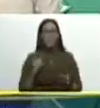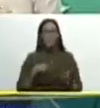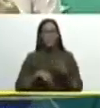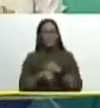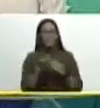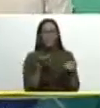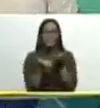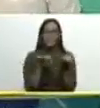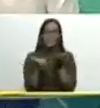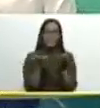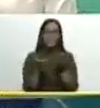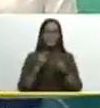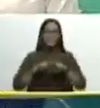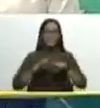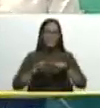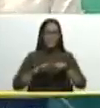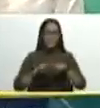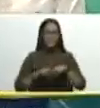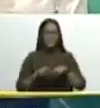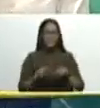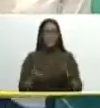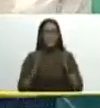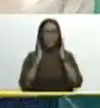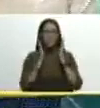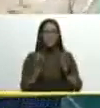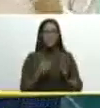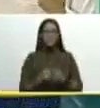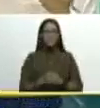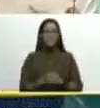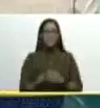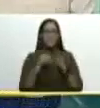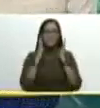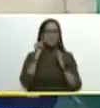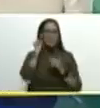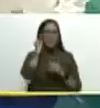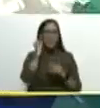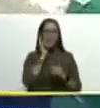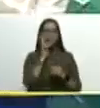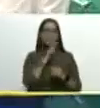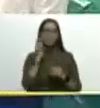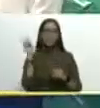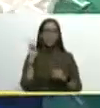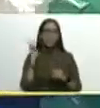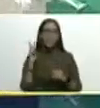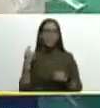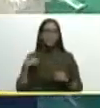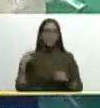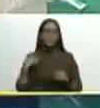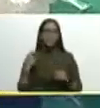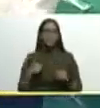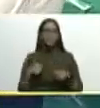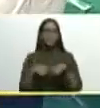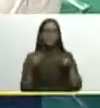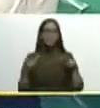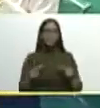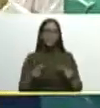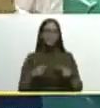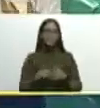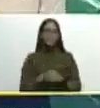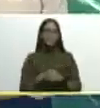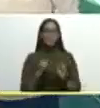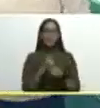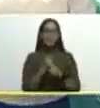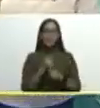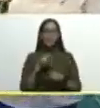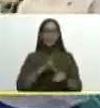de pediatría y ginecología, que también es importante para el ciclo de la mujer y de la madre venezolana. Tenemos un ciclo que complementa de oncología con